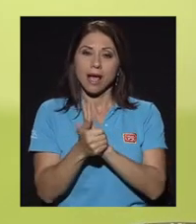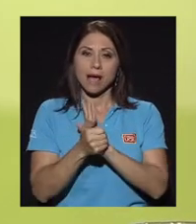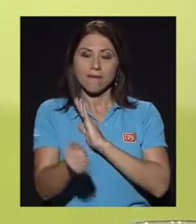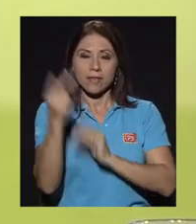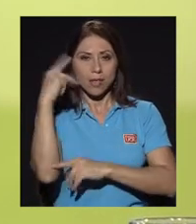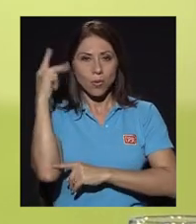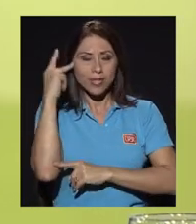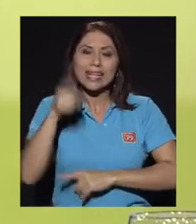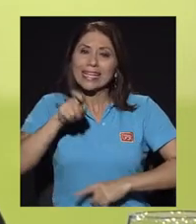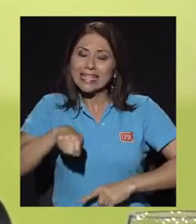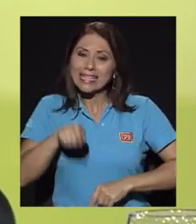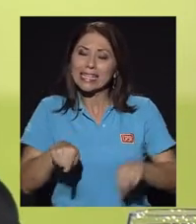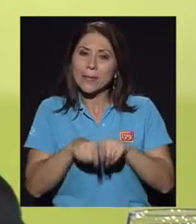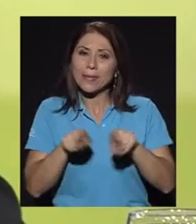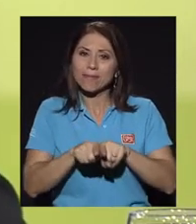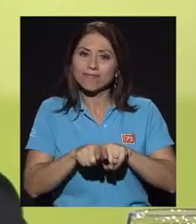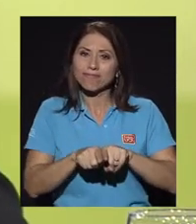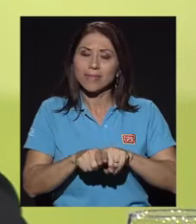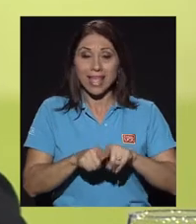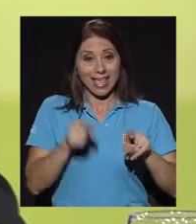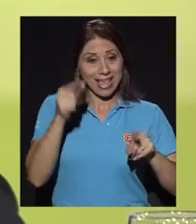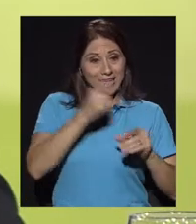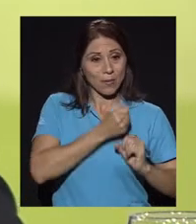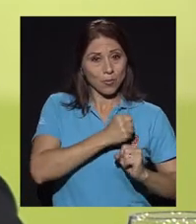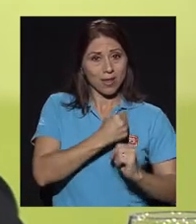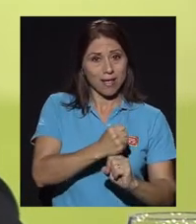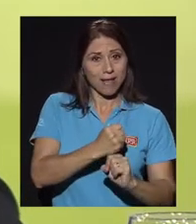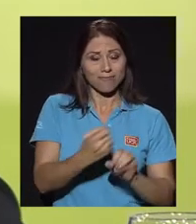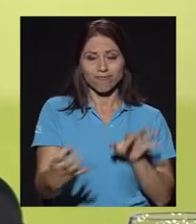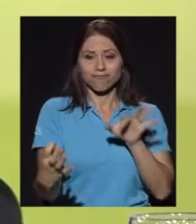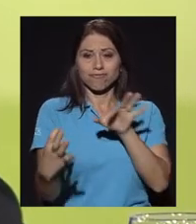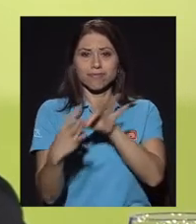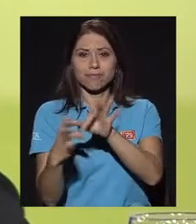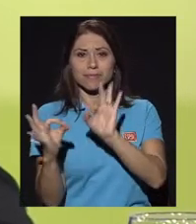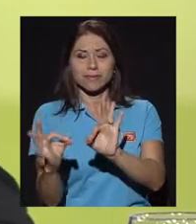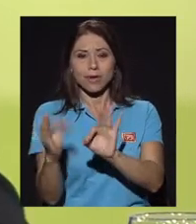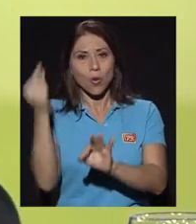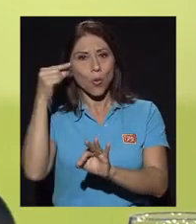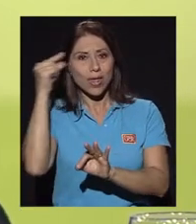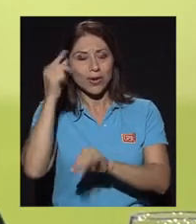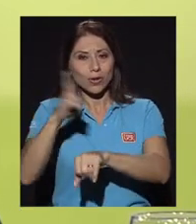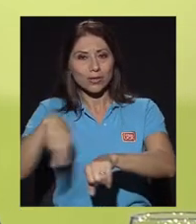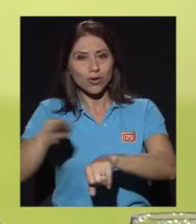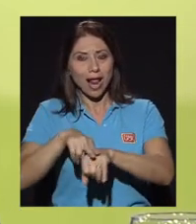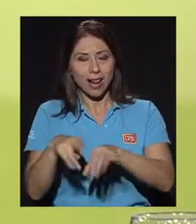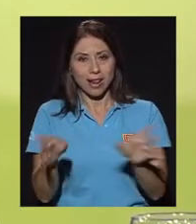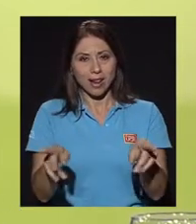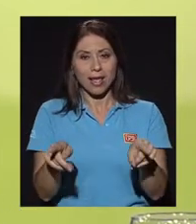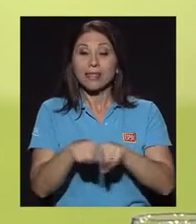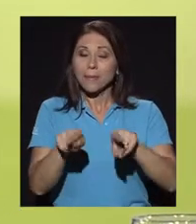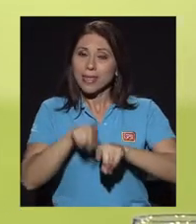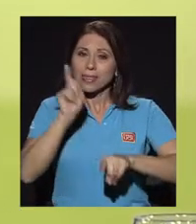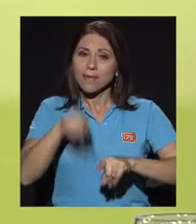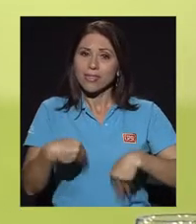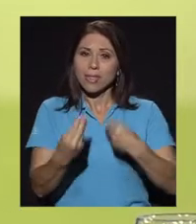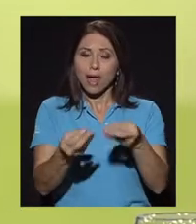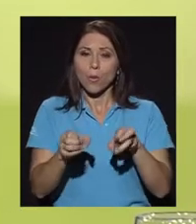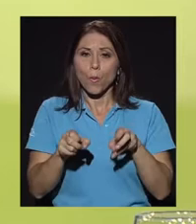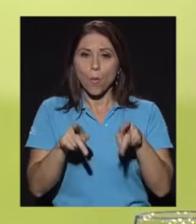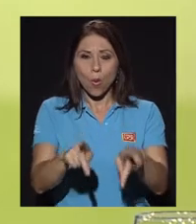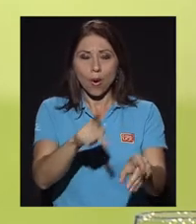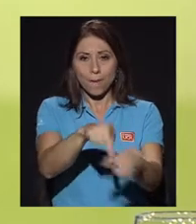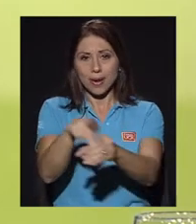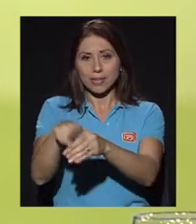habilidad política, de una excelente interacción entre el gobierno local y nacional. Deberán también facilitar espacios de